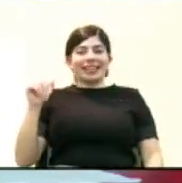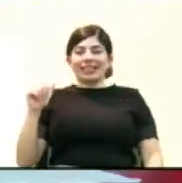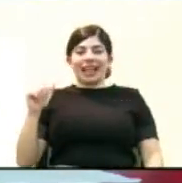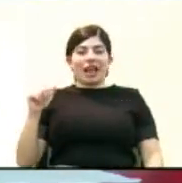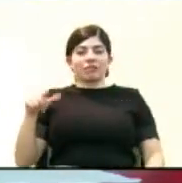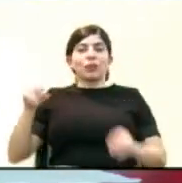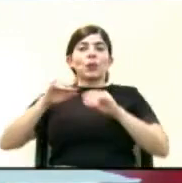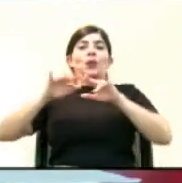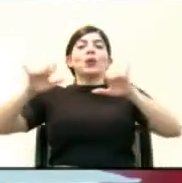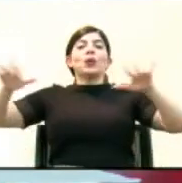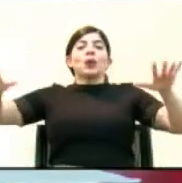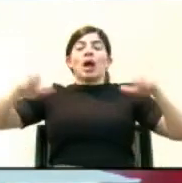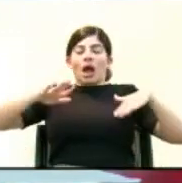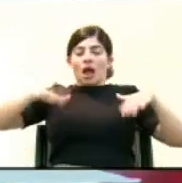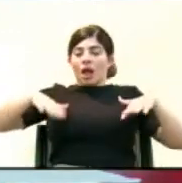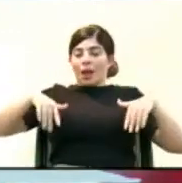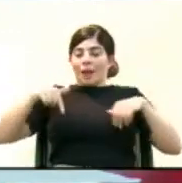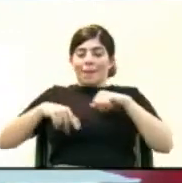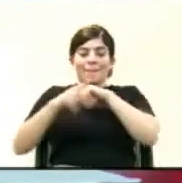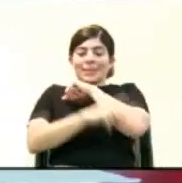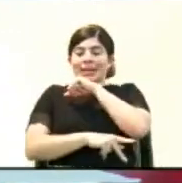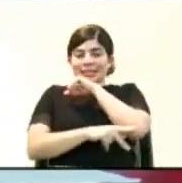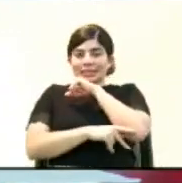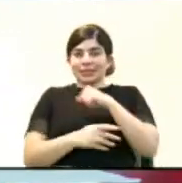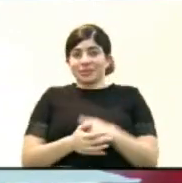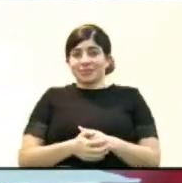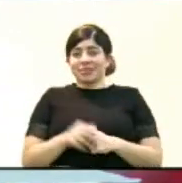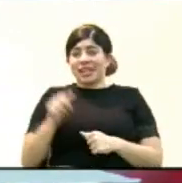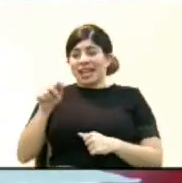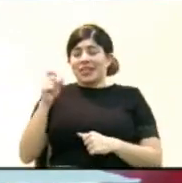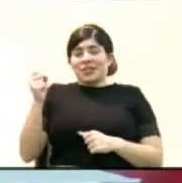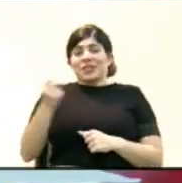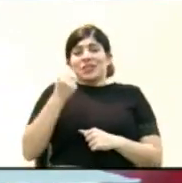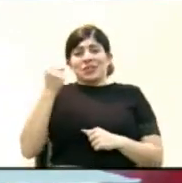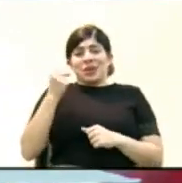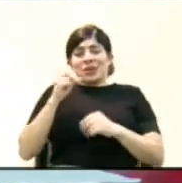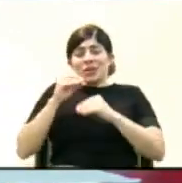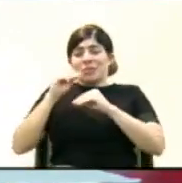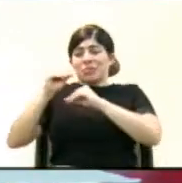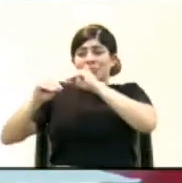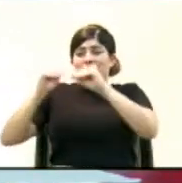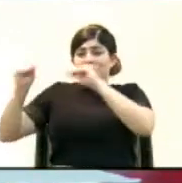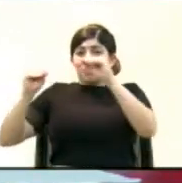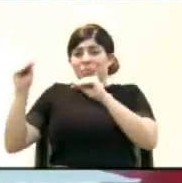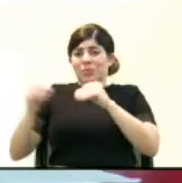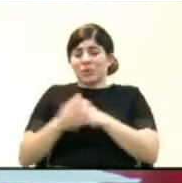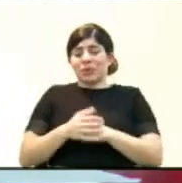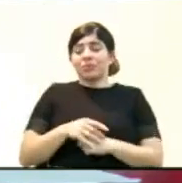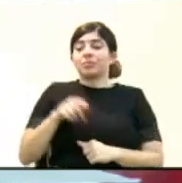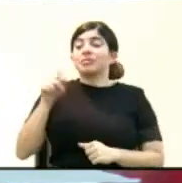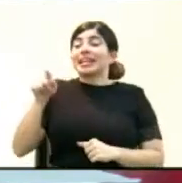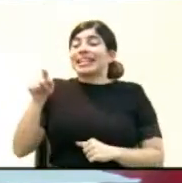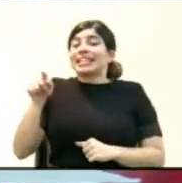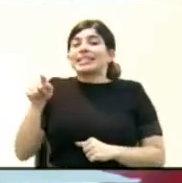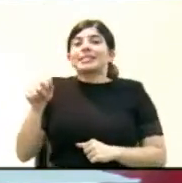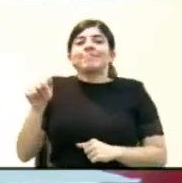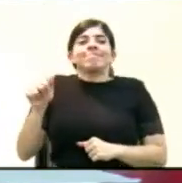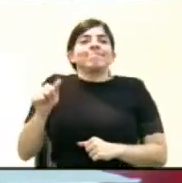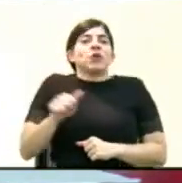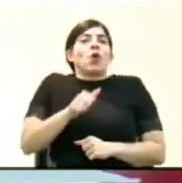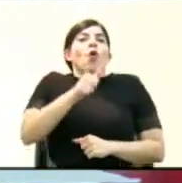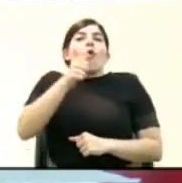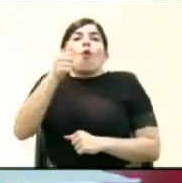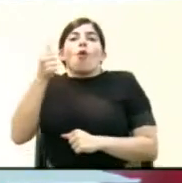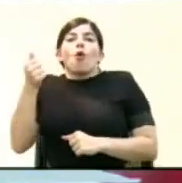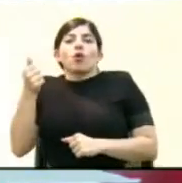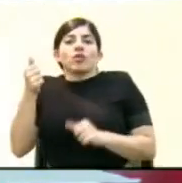estaba circulando en nuestro país una variante tan contagiosa, era otra variante que probablemente se